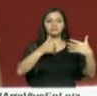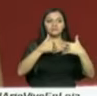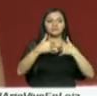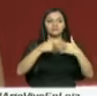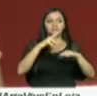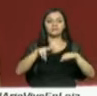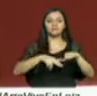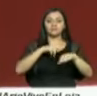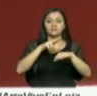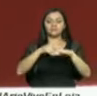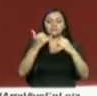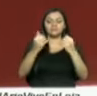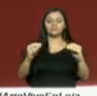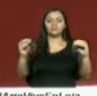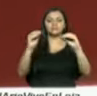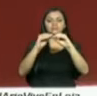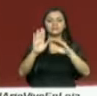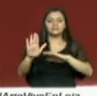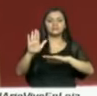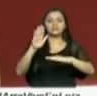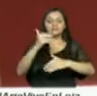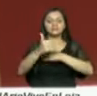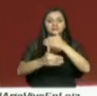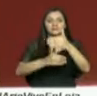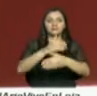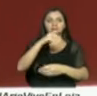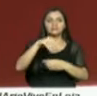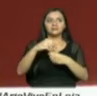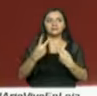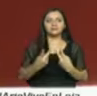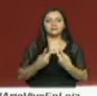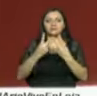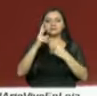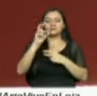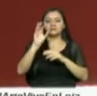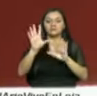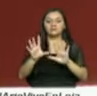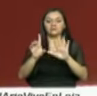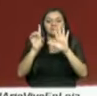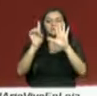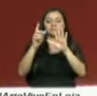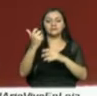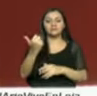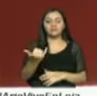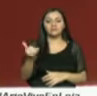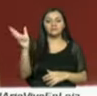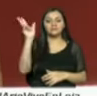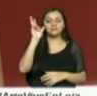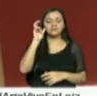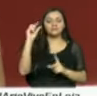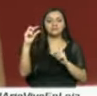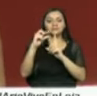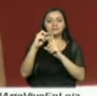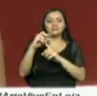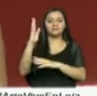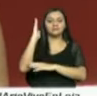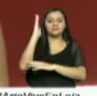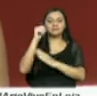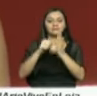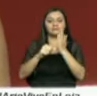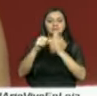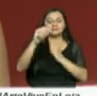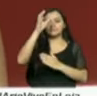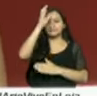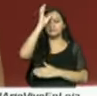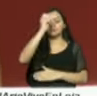Mora y con el compromiso de impulsar el Festival de Artes Vivas 2016, escuchemos a continuación las palabras del Ministro de Cultura